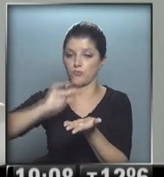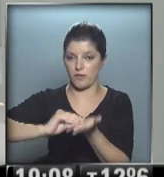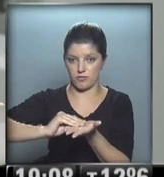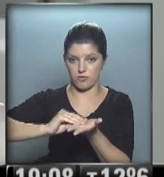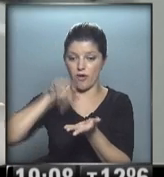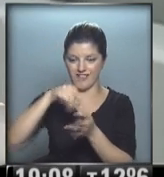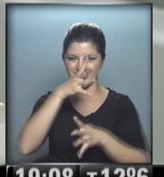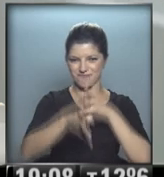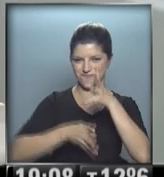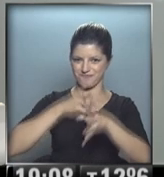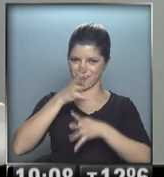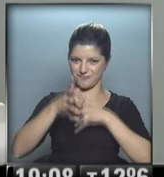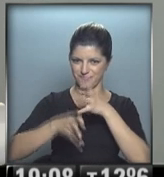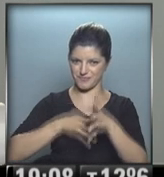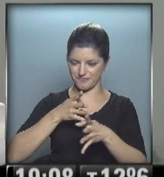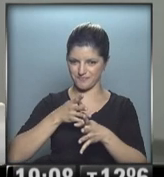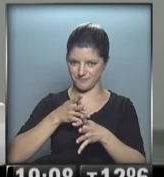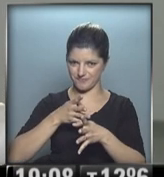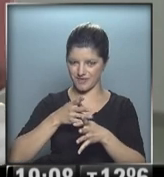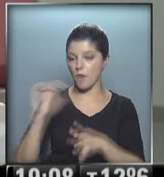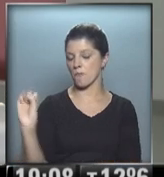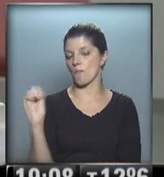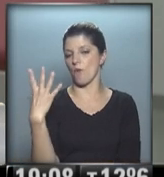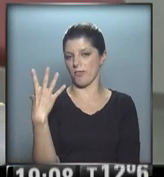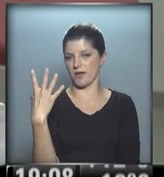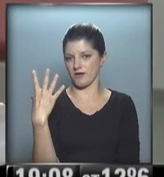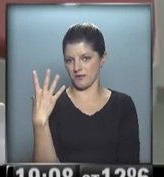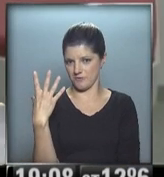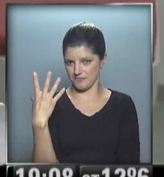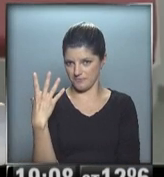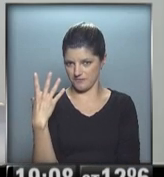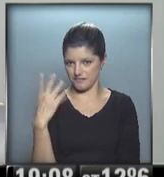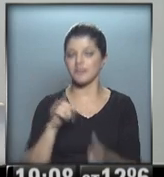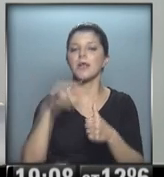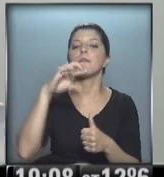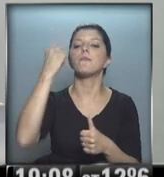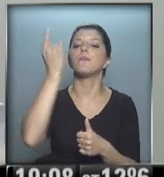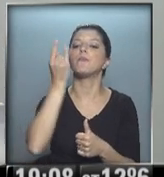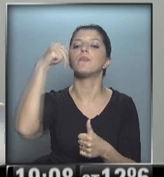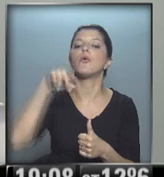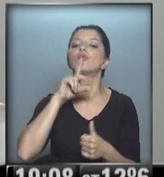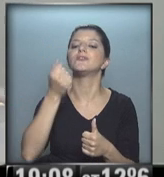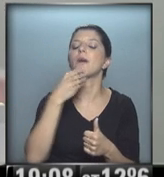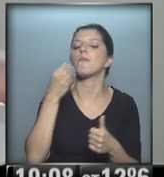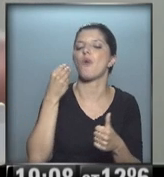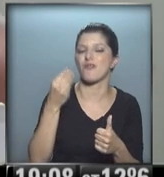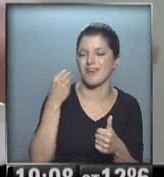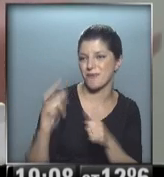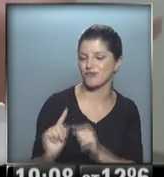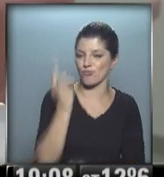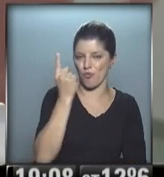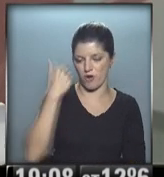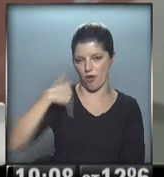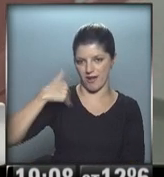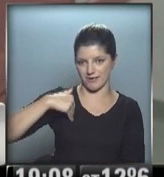este equipamiento por demás moderno, de punta. Y cuando decimos de punta, porque es único el país, pero también